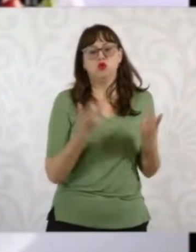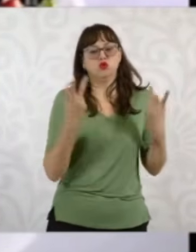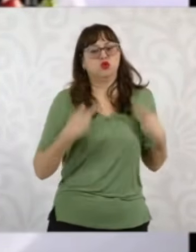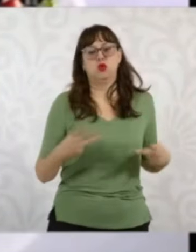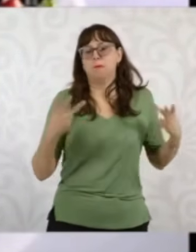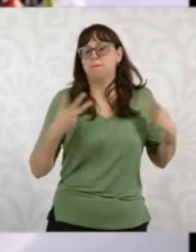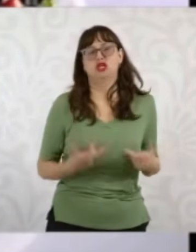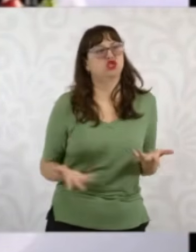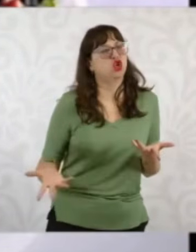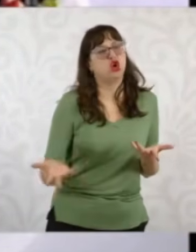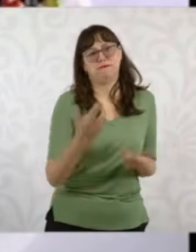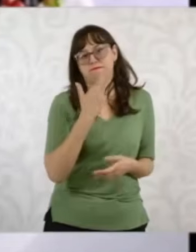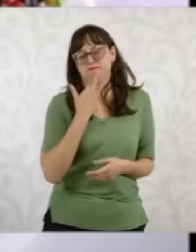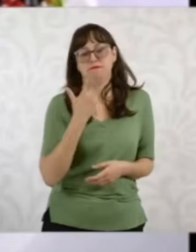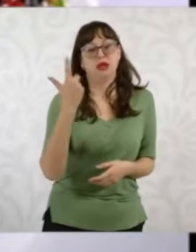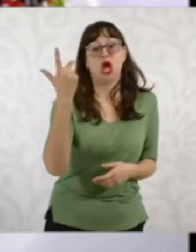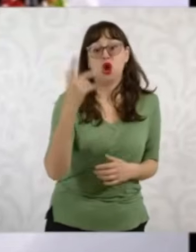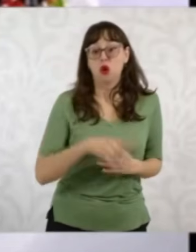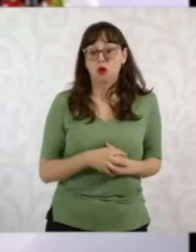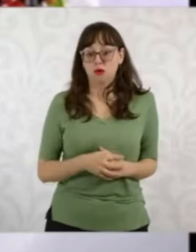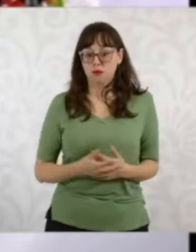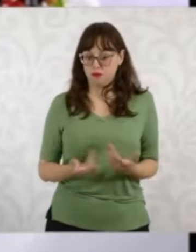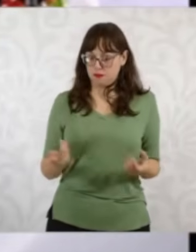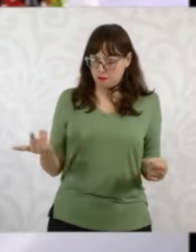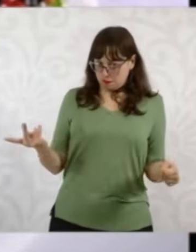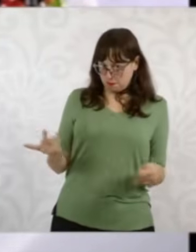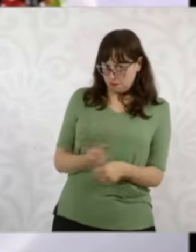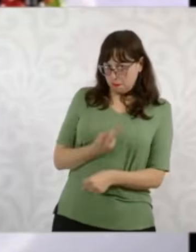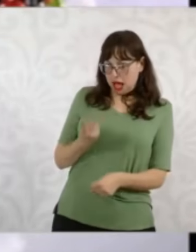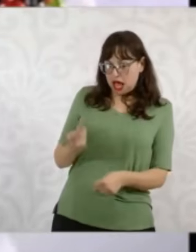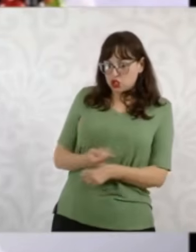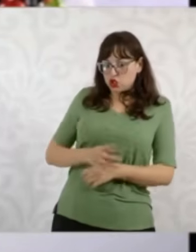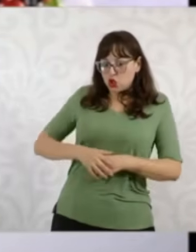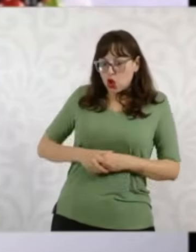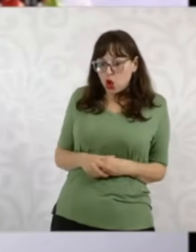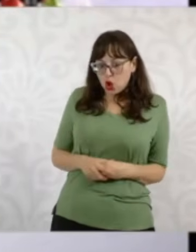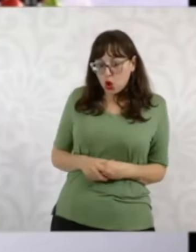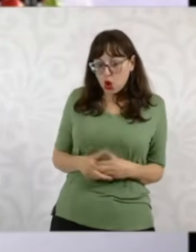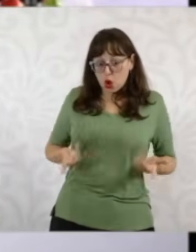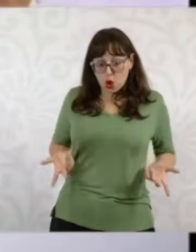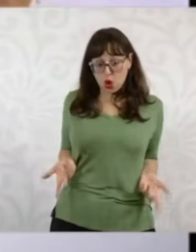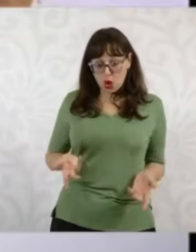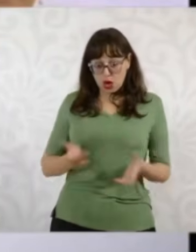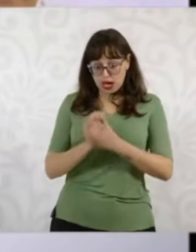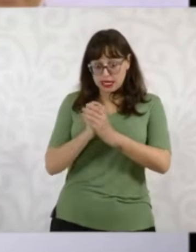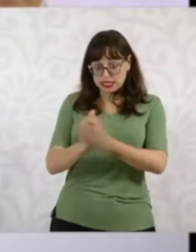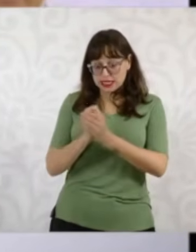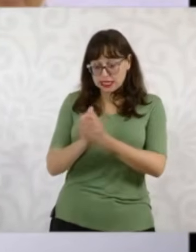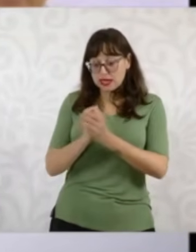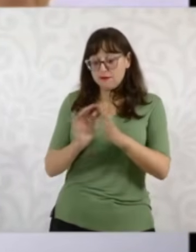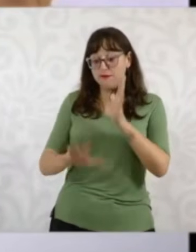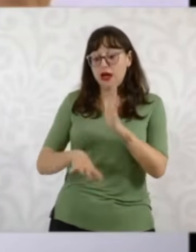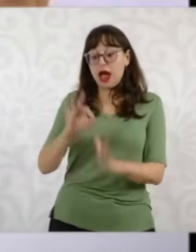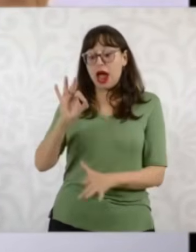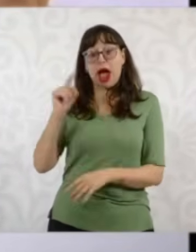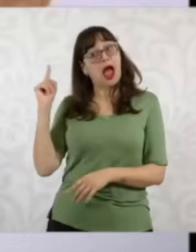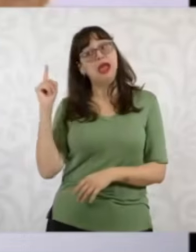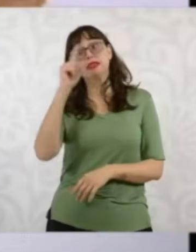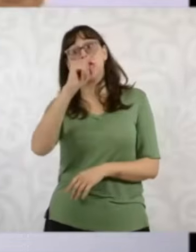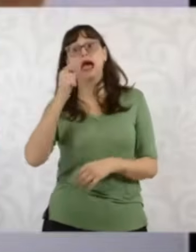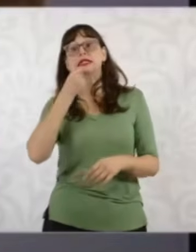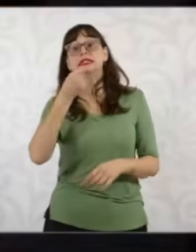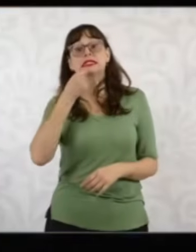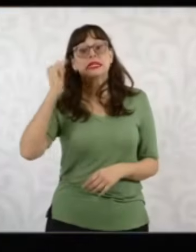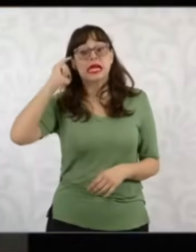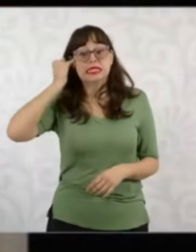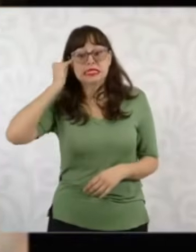lo ve el pueblo. O que nos diga a qué hora es la rifa para ver a qué niña indígena le va a ceder su boleto. Digo,